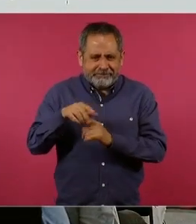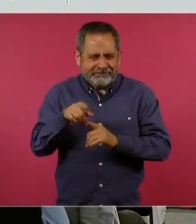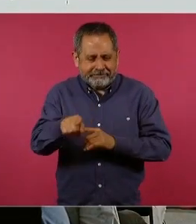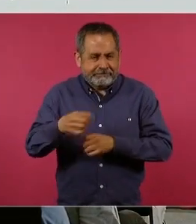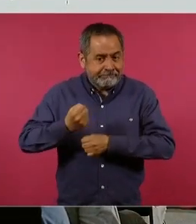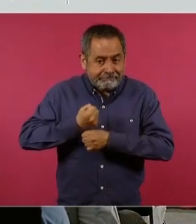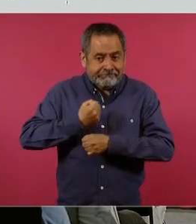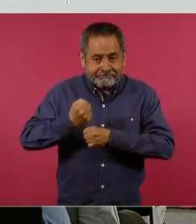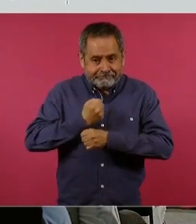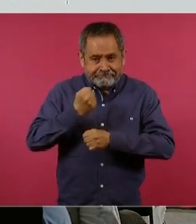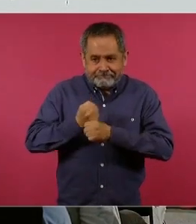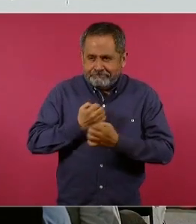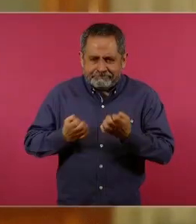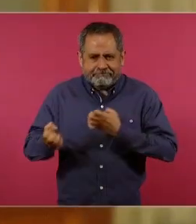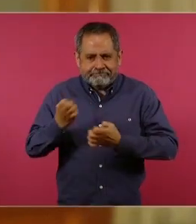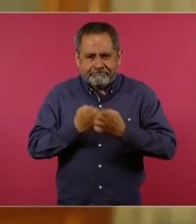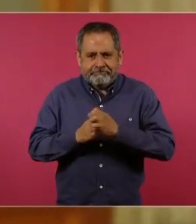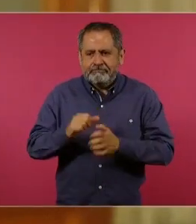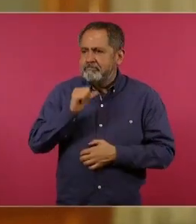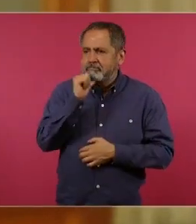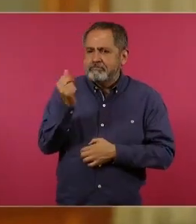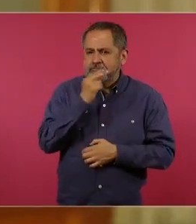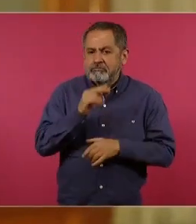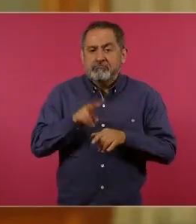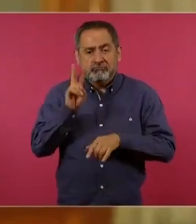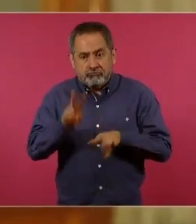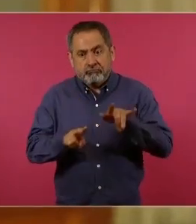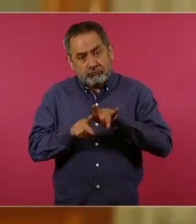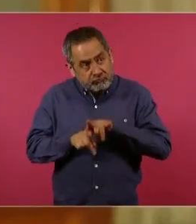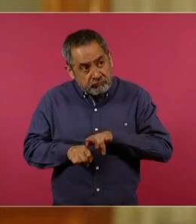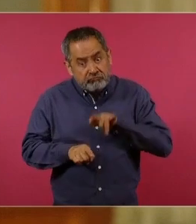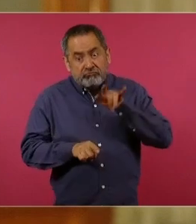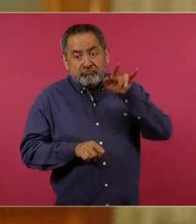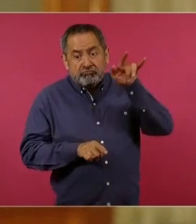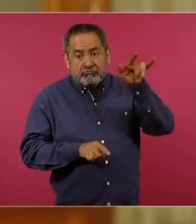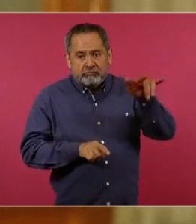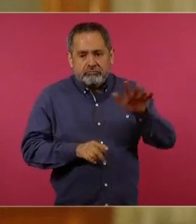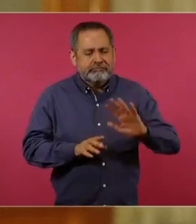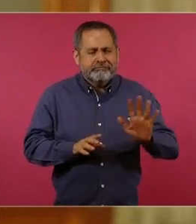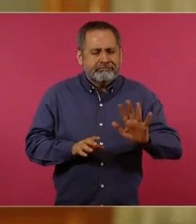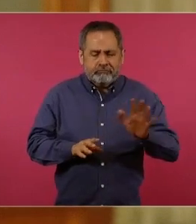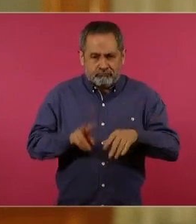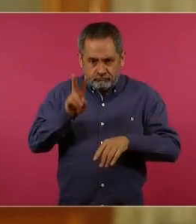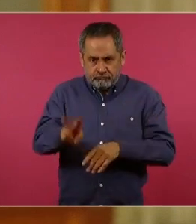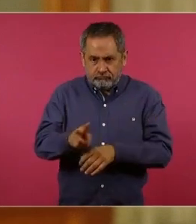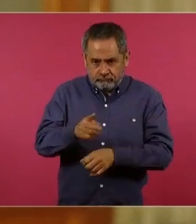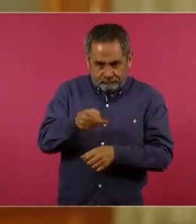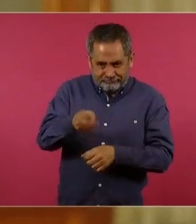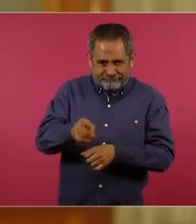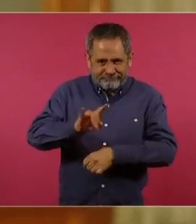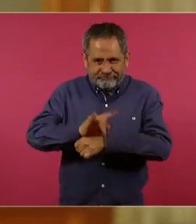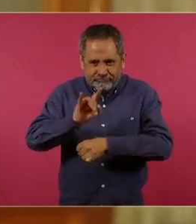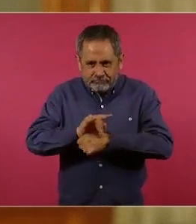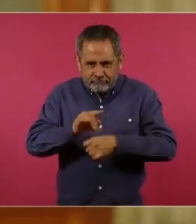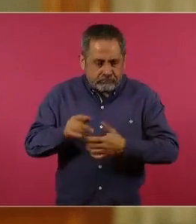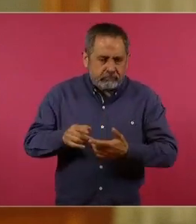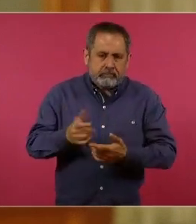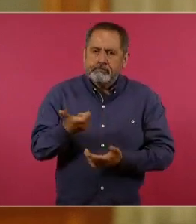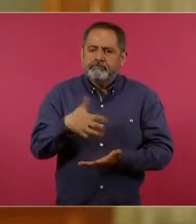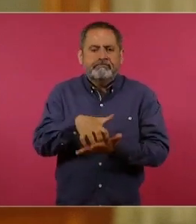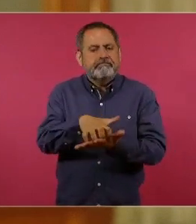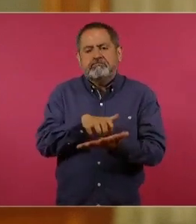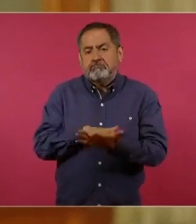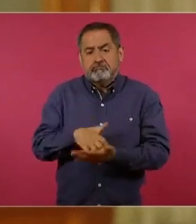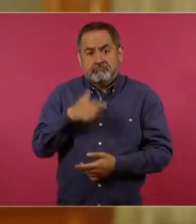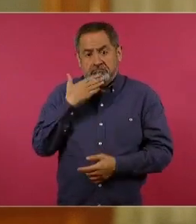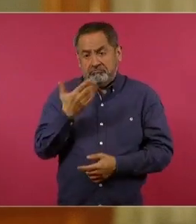hacer prácticas sin tener la necesidad de tener que hacerlo a través de las aeronaves y en el aire, lo que es un ahorro muy significativo para